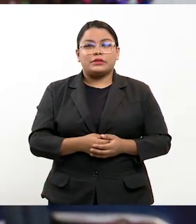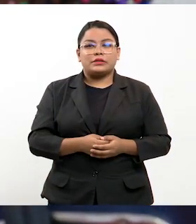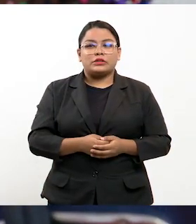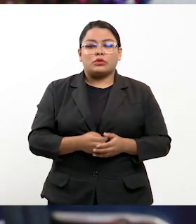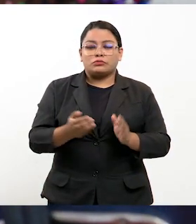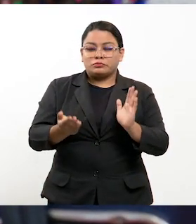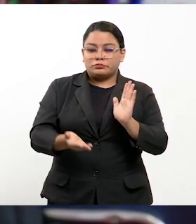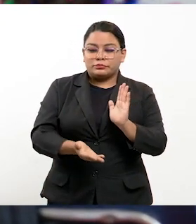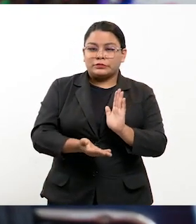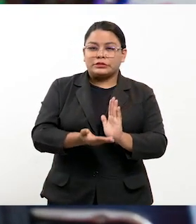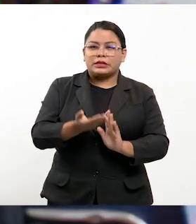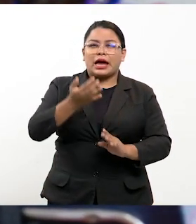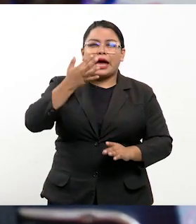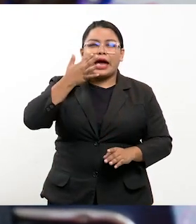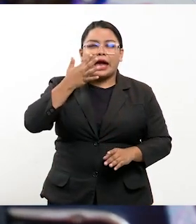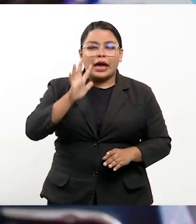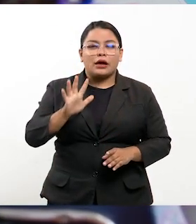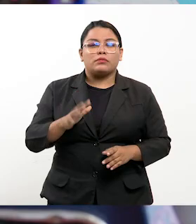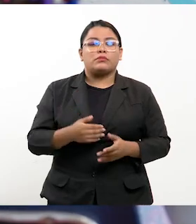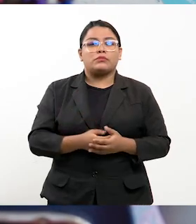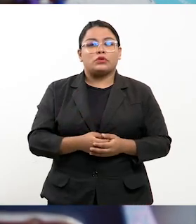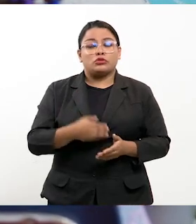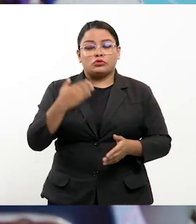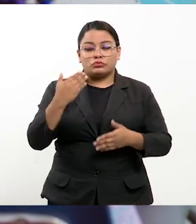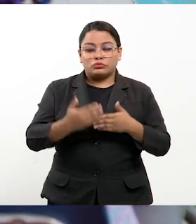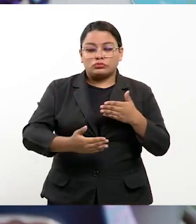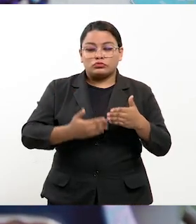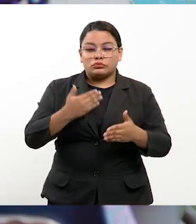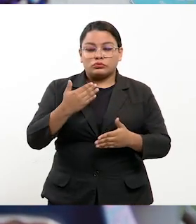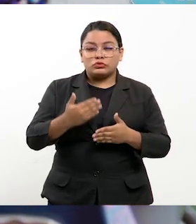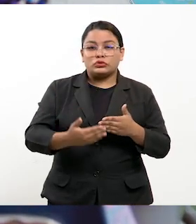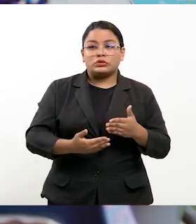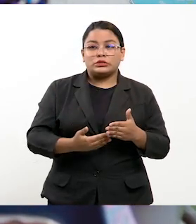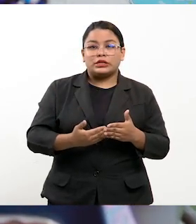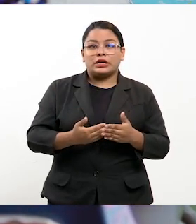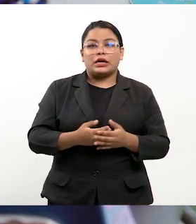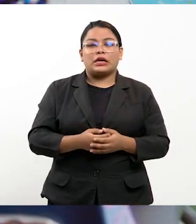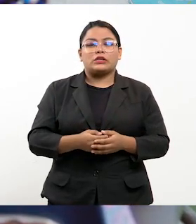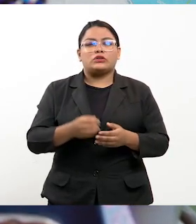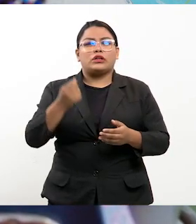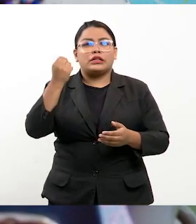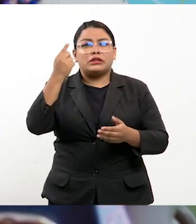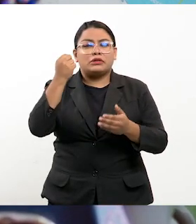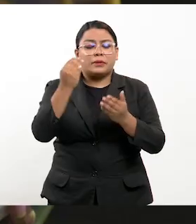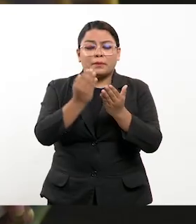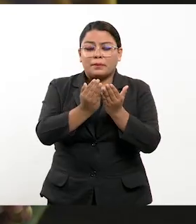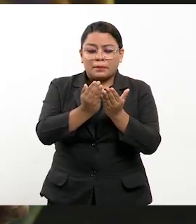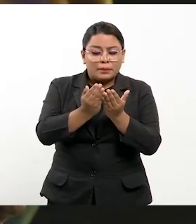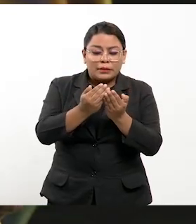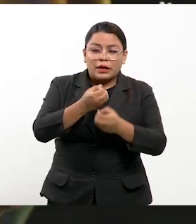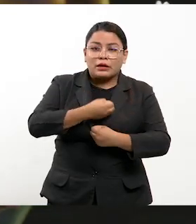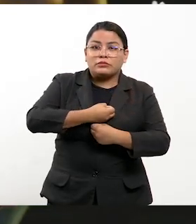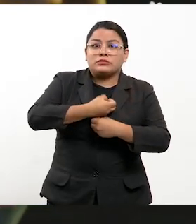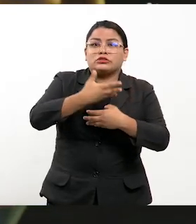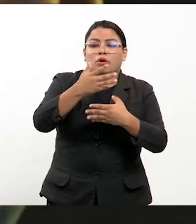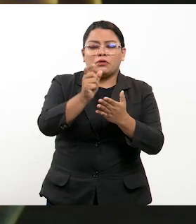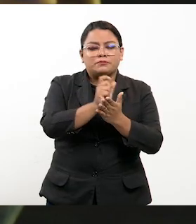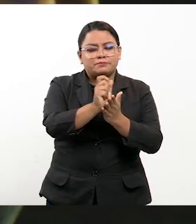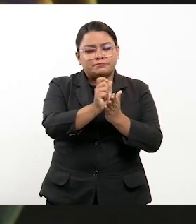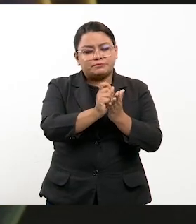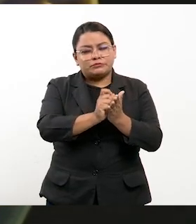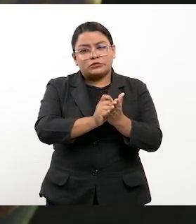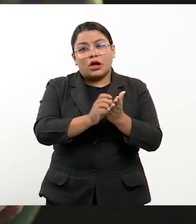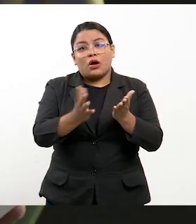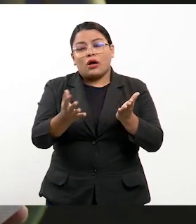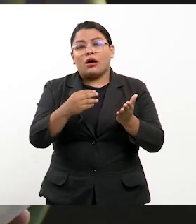el desarrollo, por ejemplo, de procesos de comprensión lectora, de expresión escrita o de